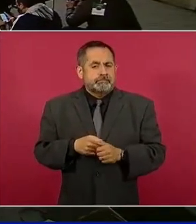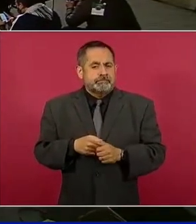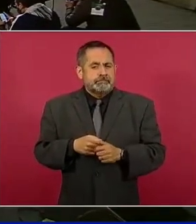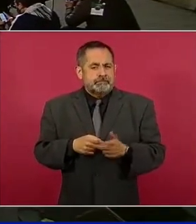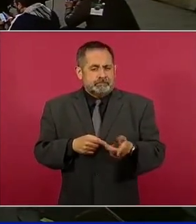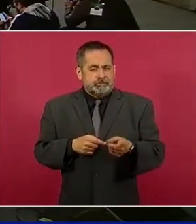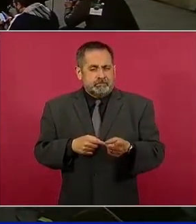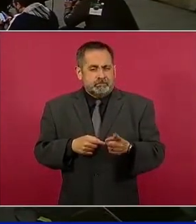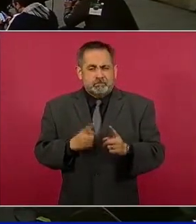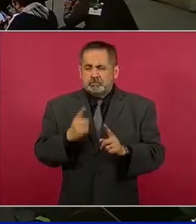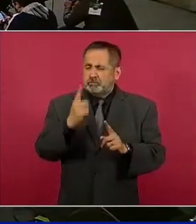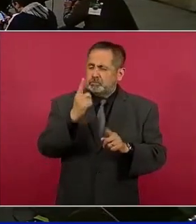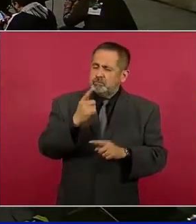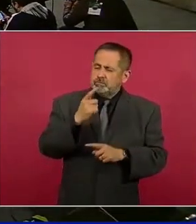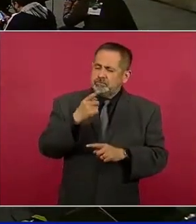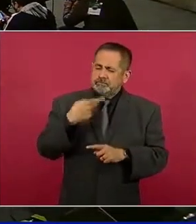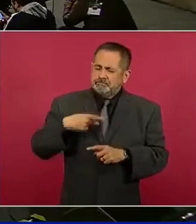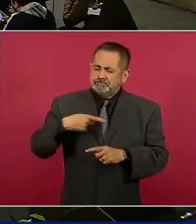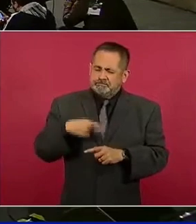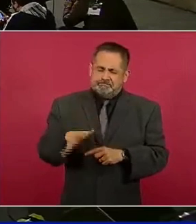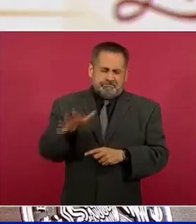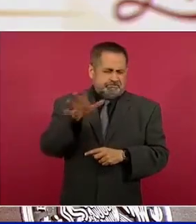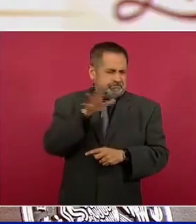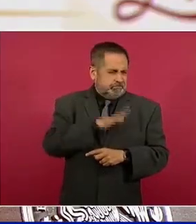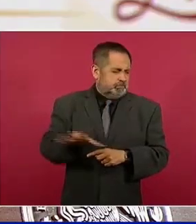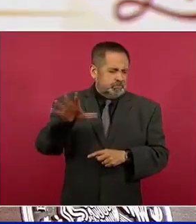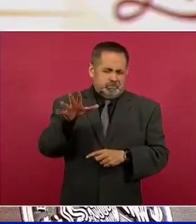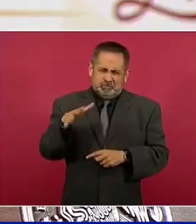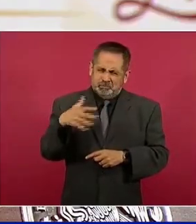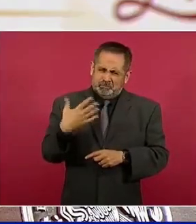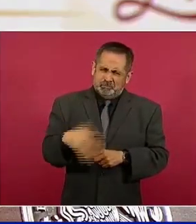hombre excepcional,